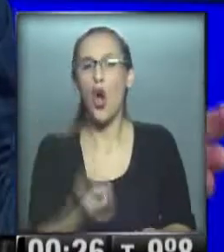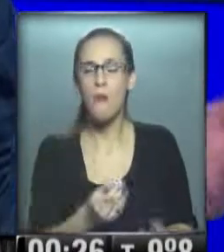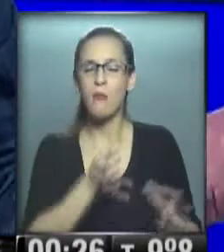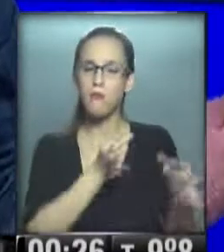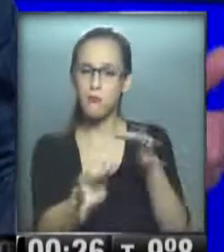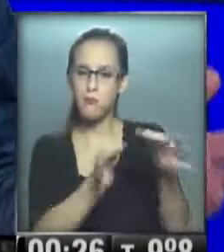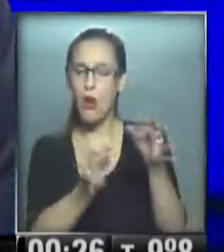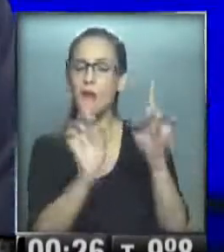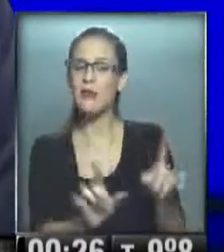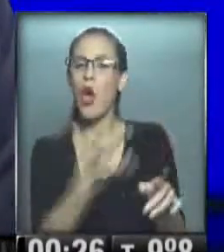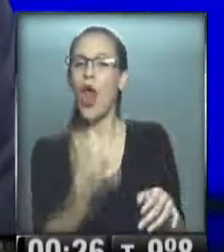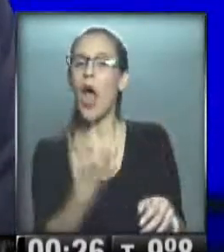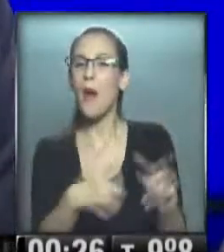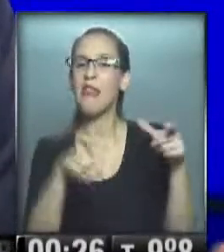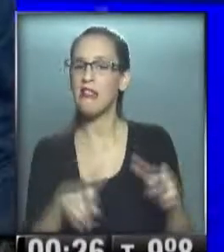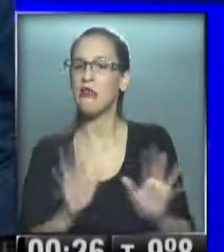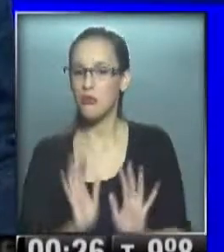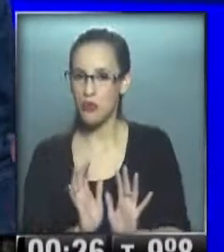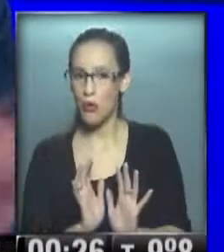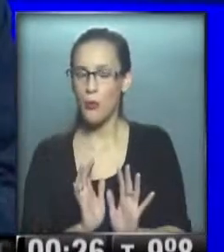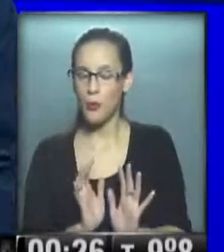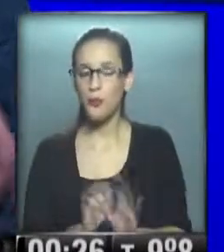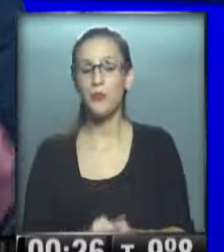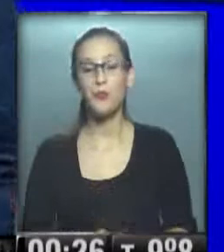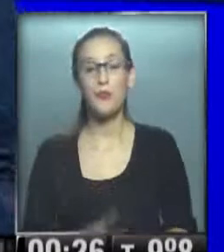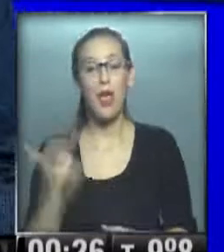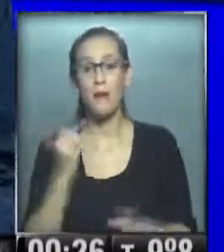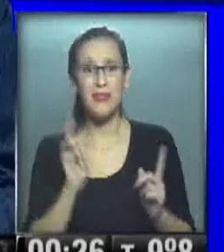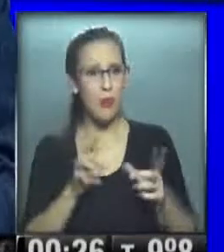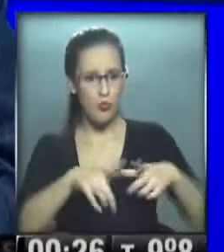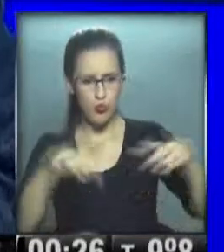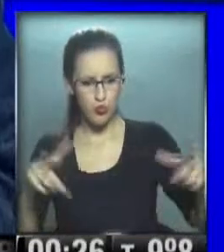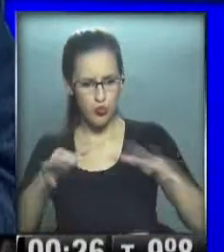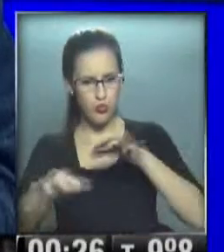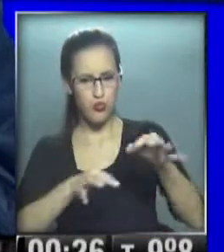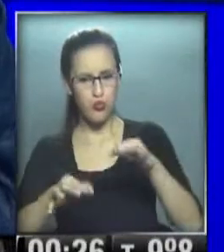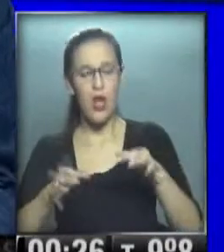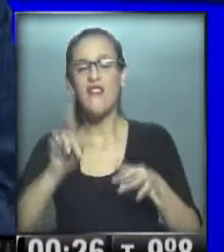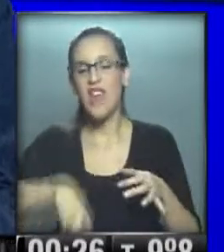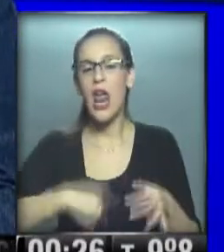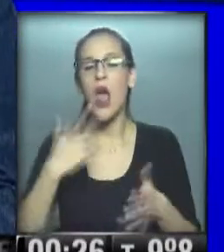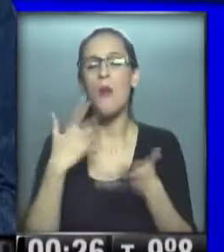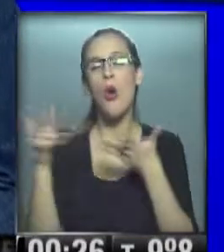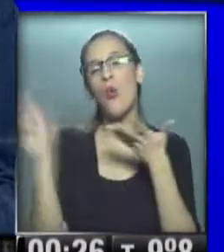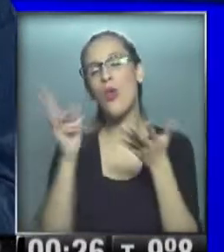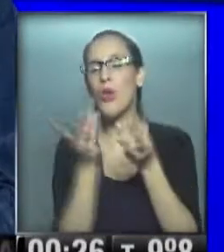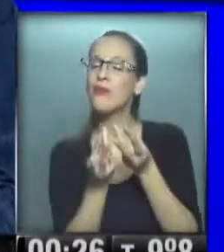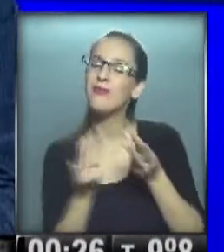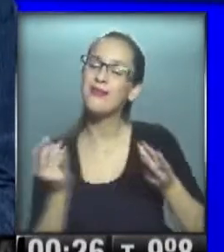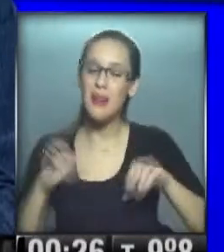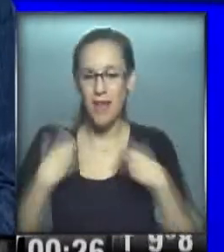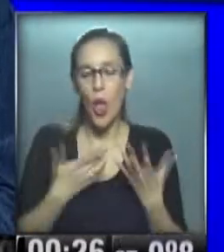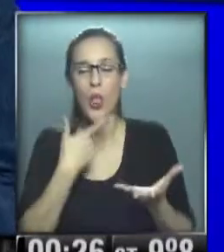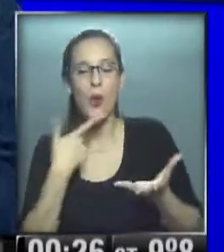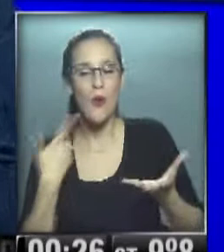nevermind bueno tienen una consola de esa lo que hace es un sonido mucho más cálido y creo que eso se refleja en este nuevo